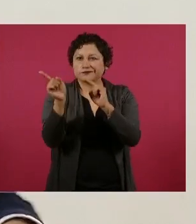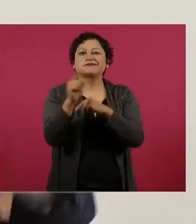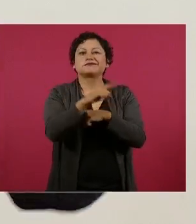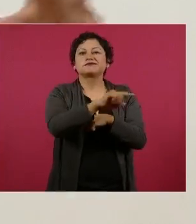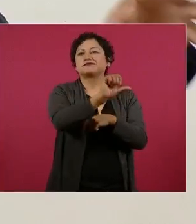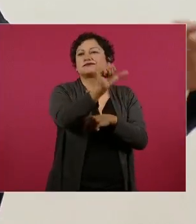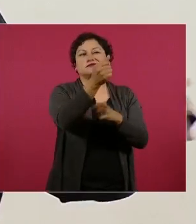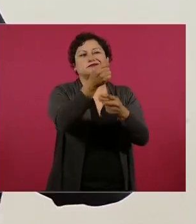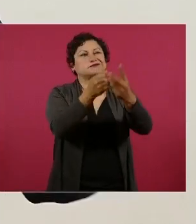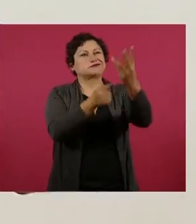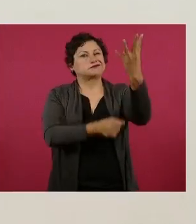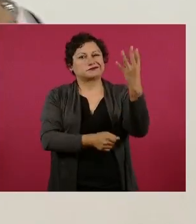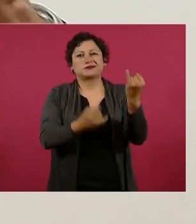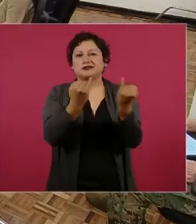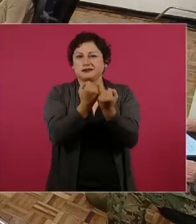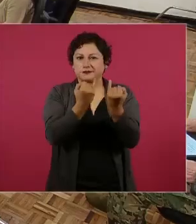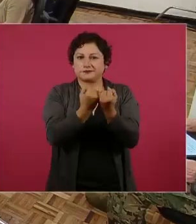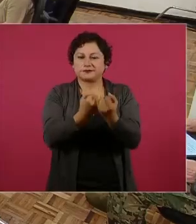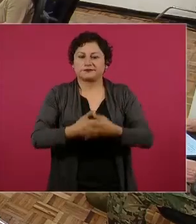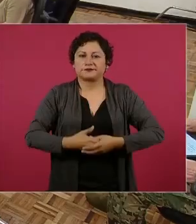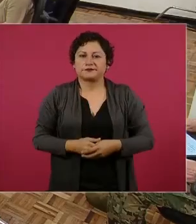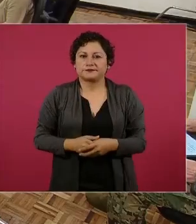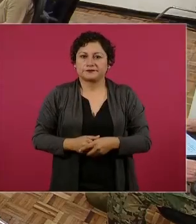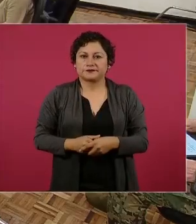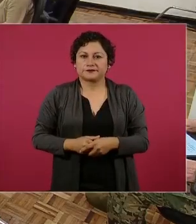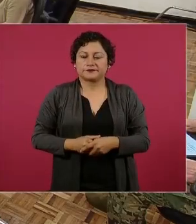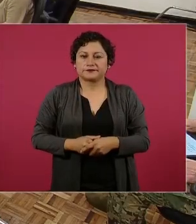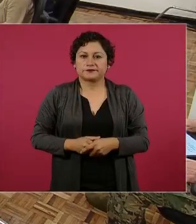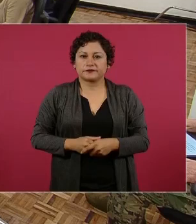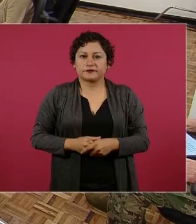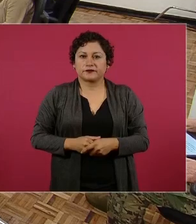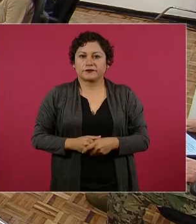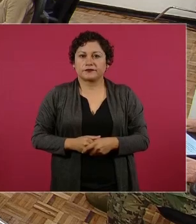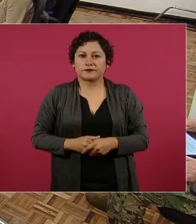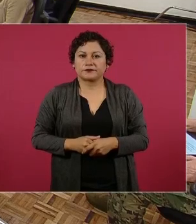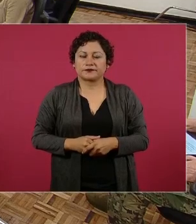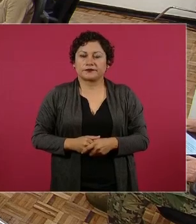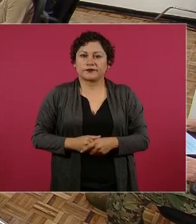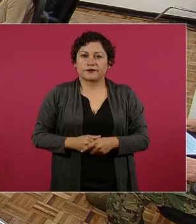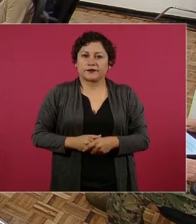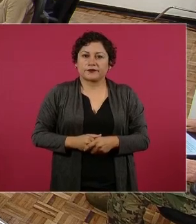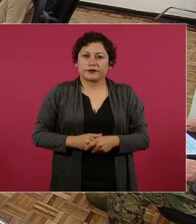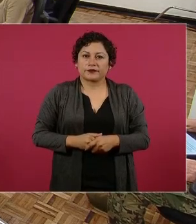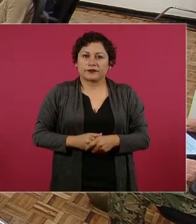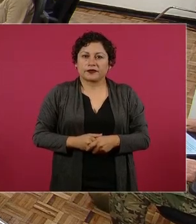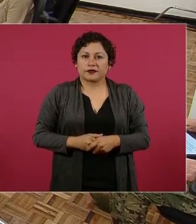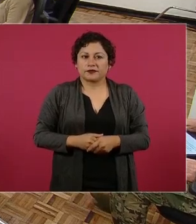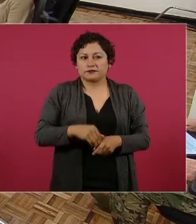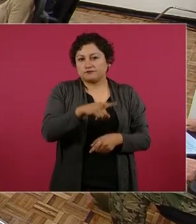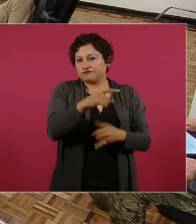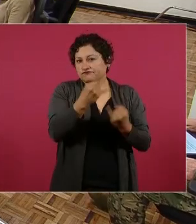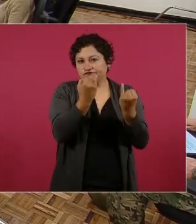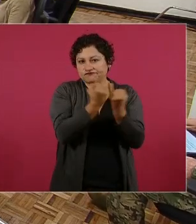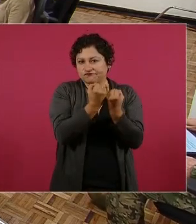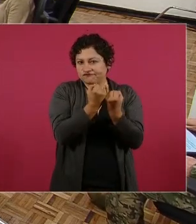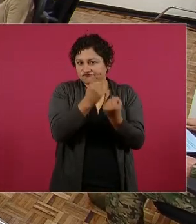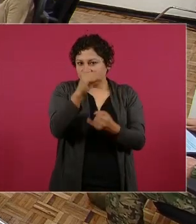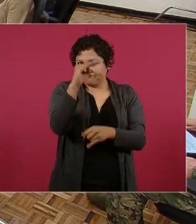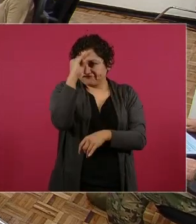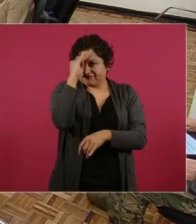Sheridan y todo. Entonces, aquí, que es la esencia, ¿no?, del pensamiento conservador